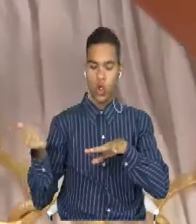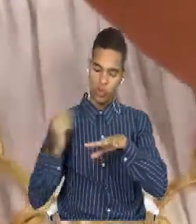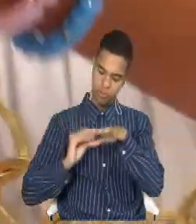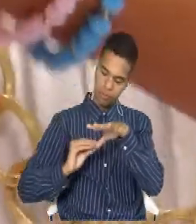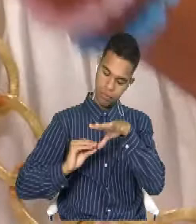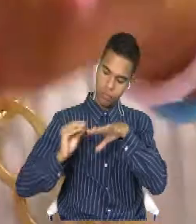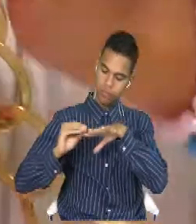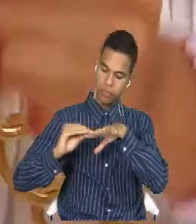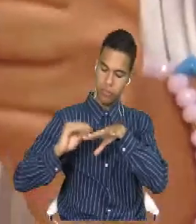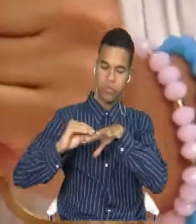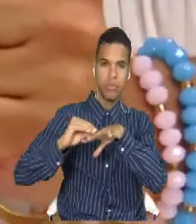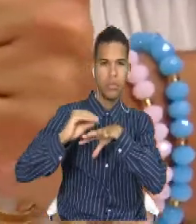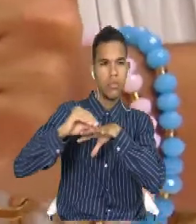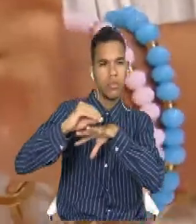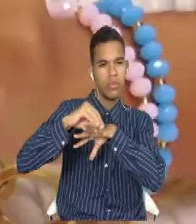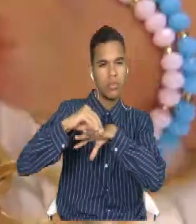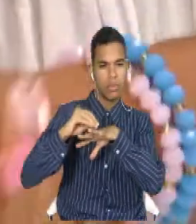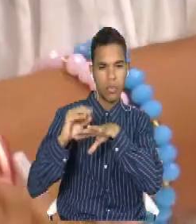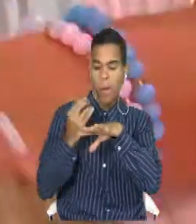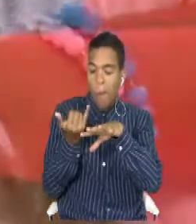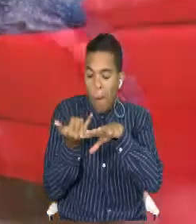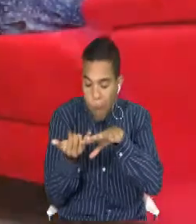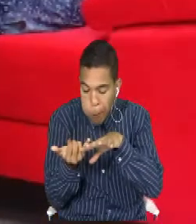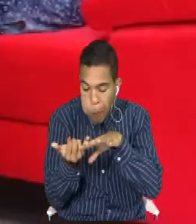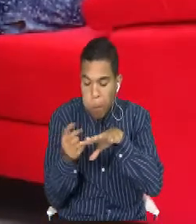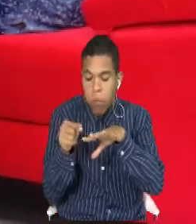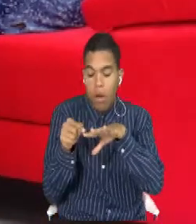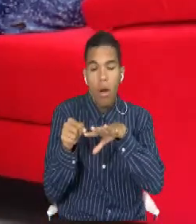quedan debajo tus uñas semipermanentes perfectas.